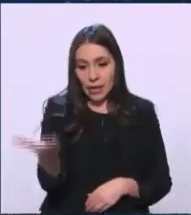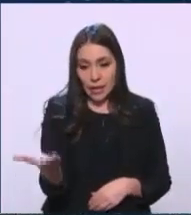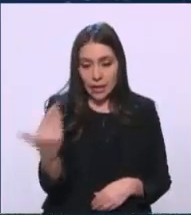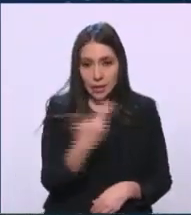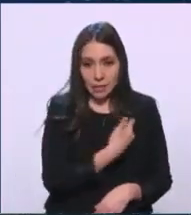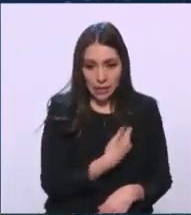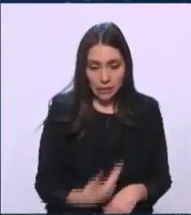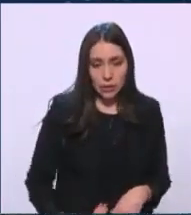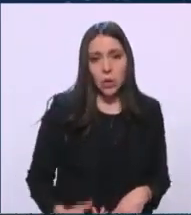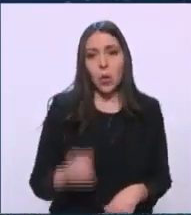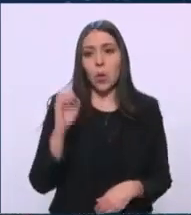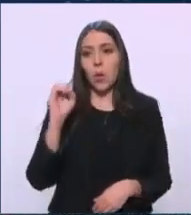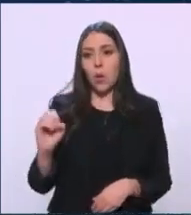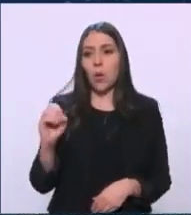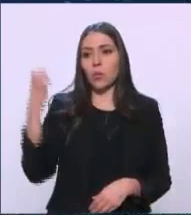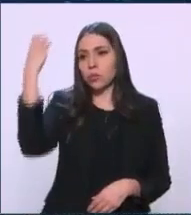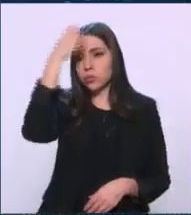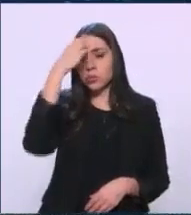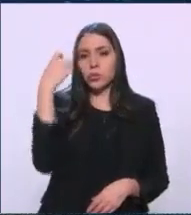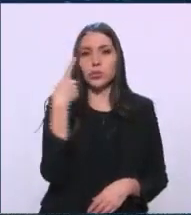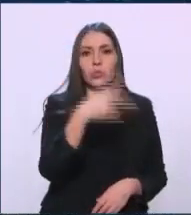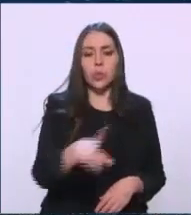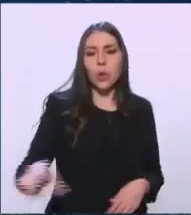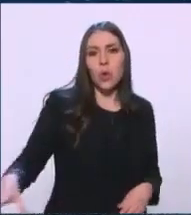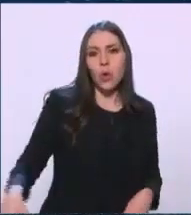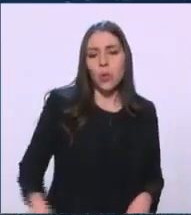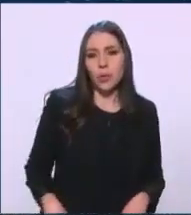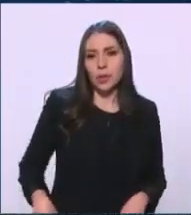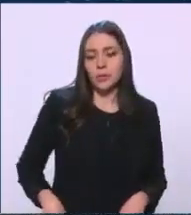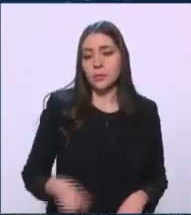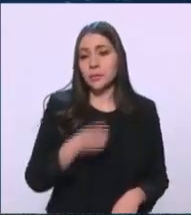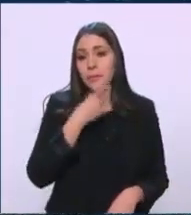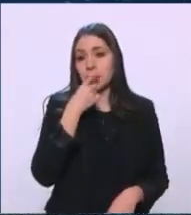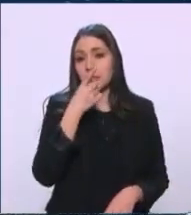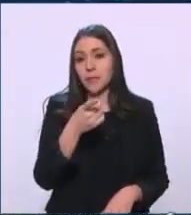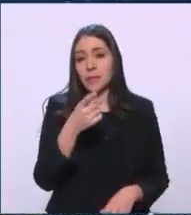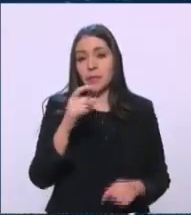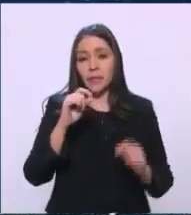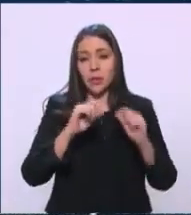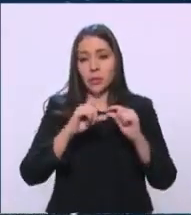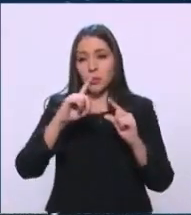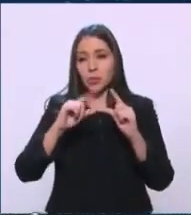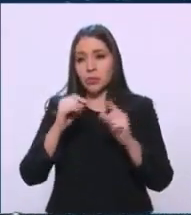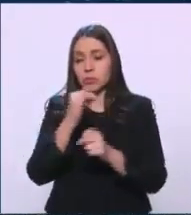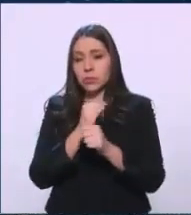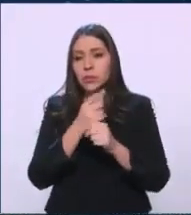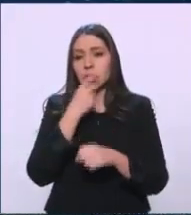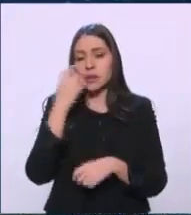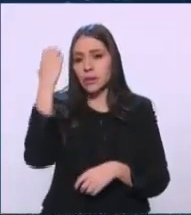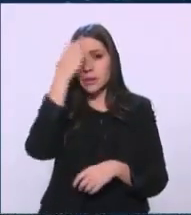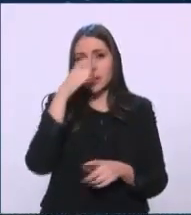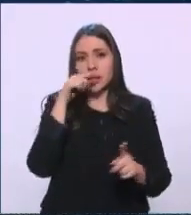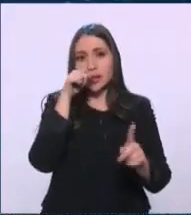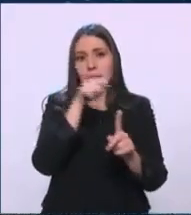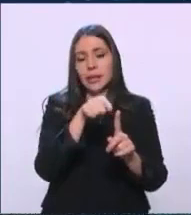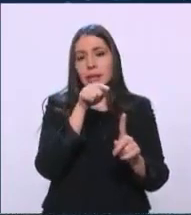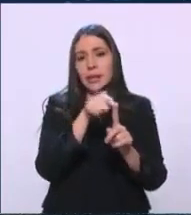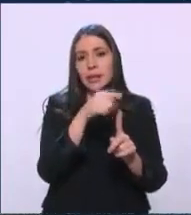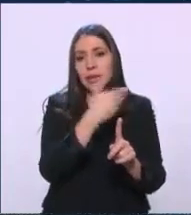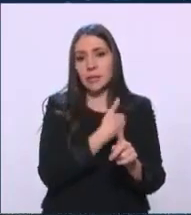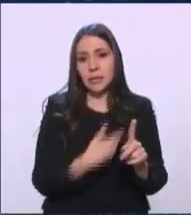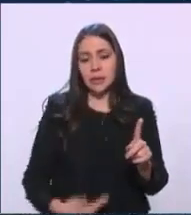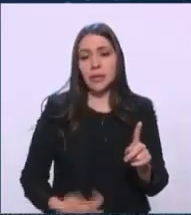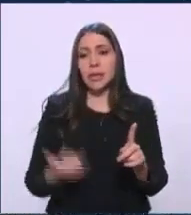evaluando a su gobierno? Lo que diré este gráfico es que lo están evaluando a él y su gobierno no está del todo